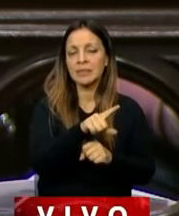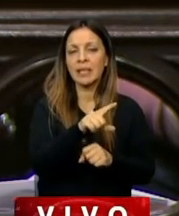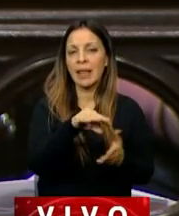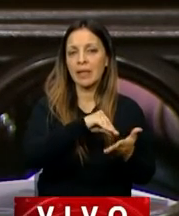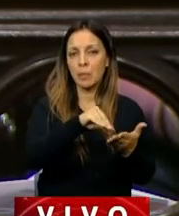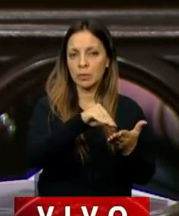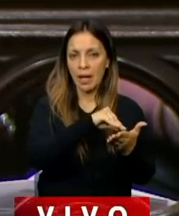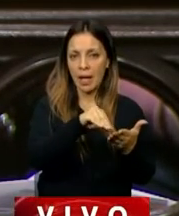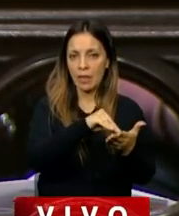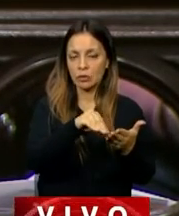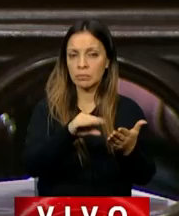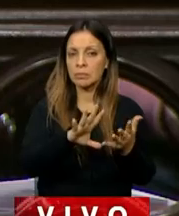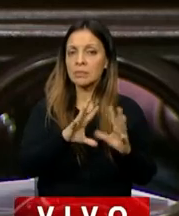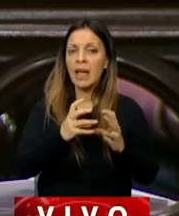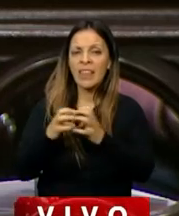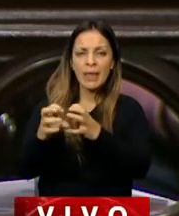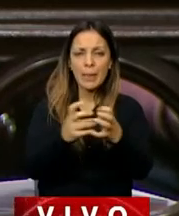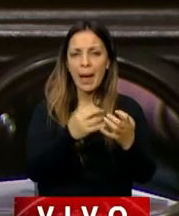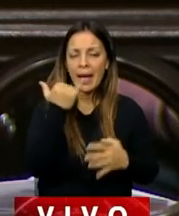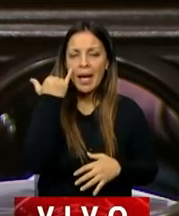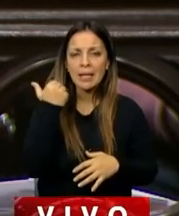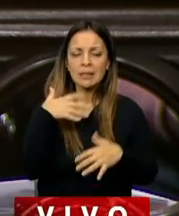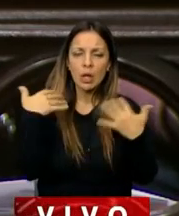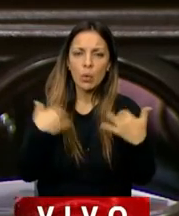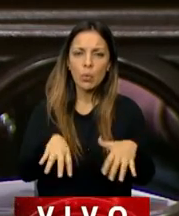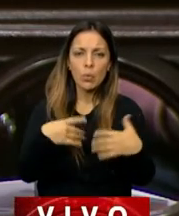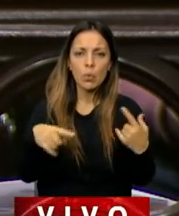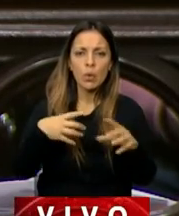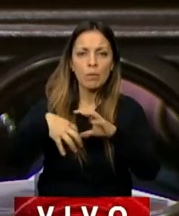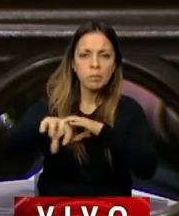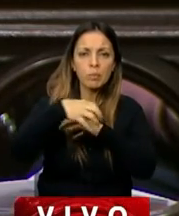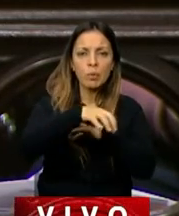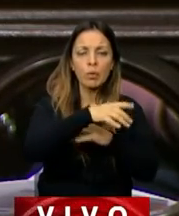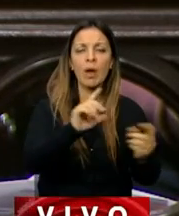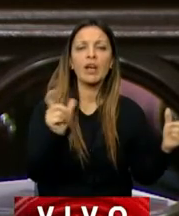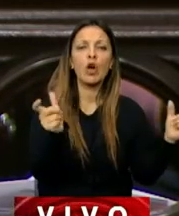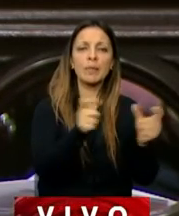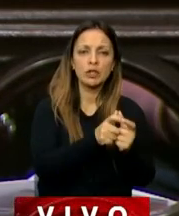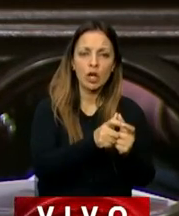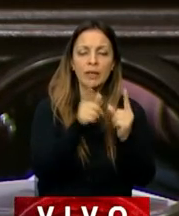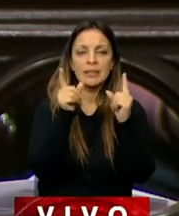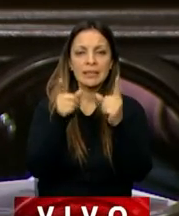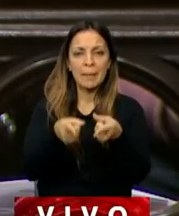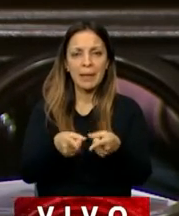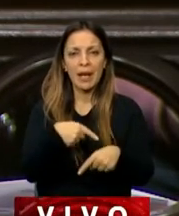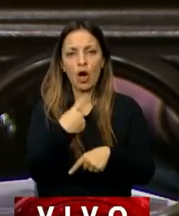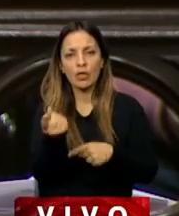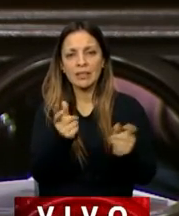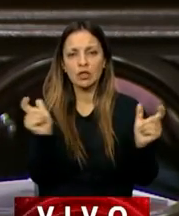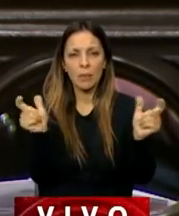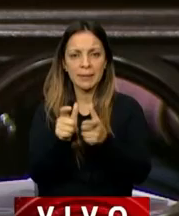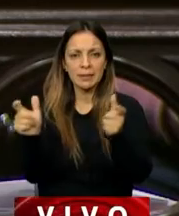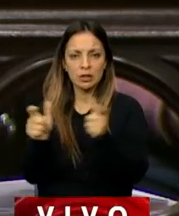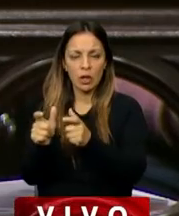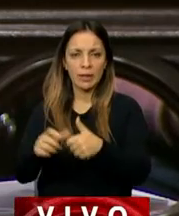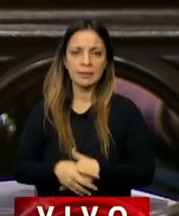de Diputados. El debate ha sido amplio en distintos ámbitos, en comisiones a las que estaba girada y en comisiones a las que